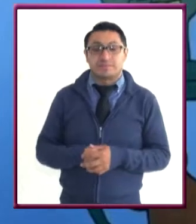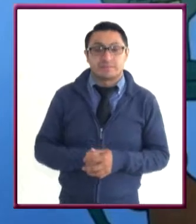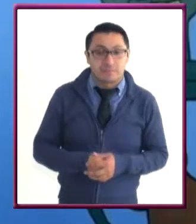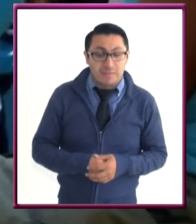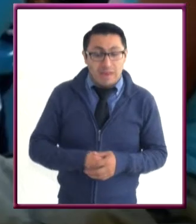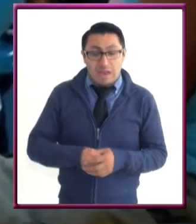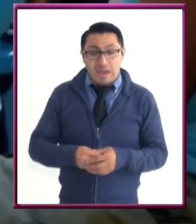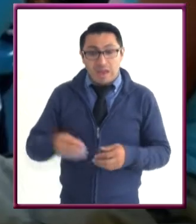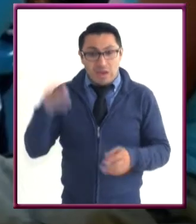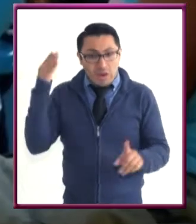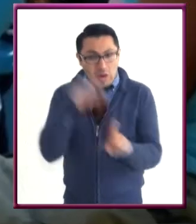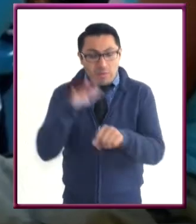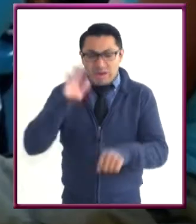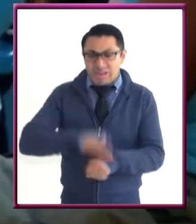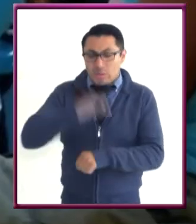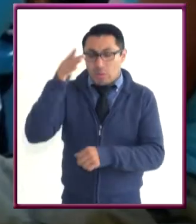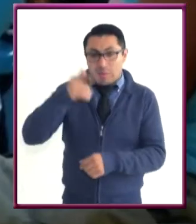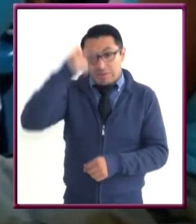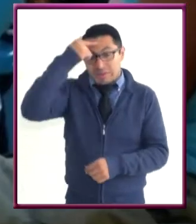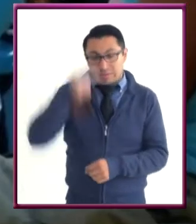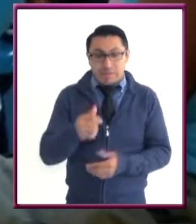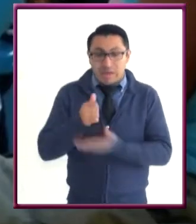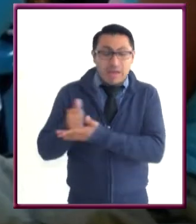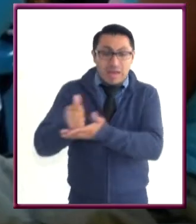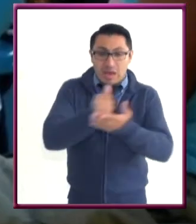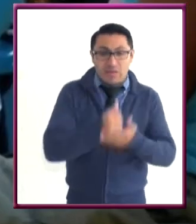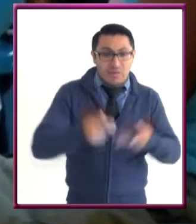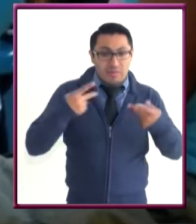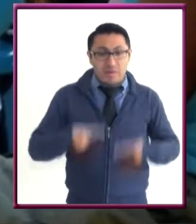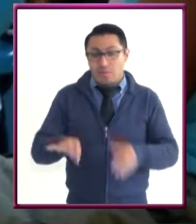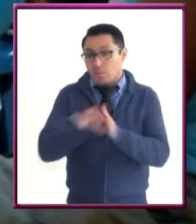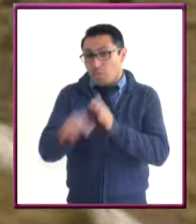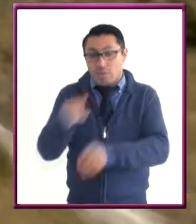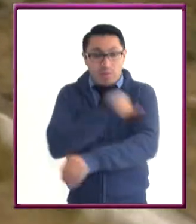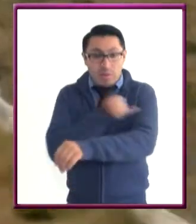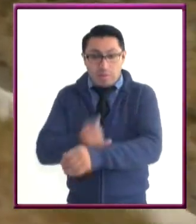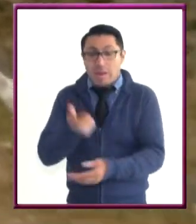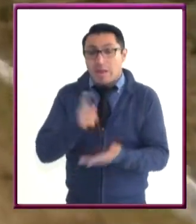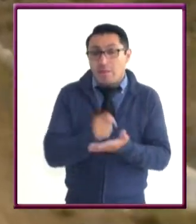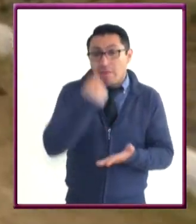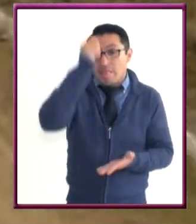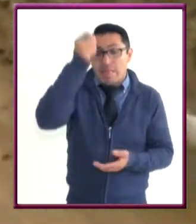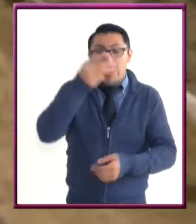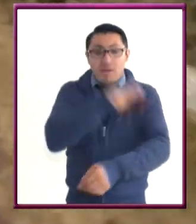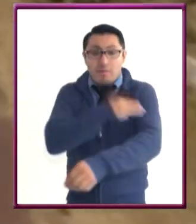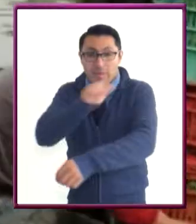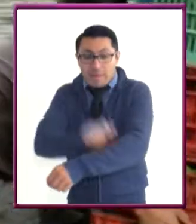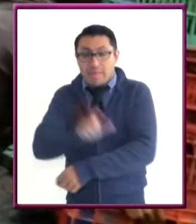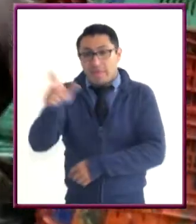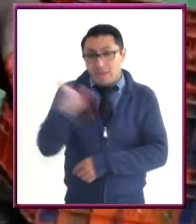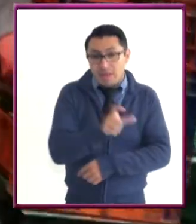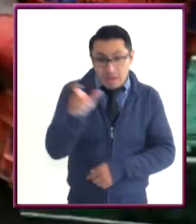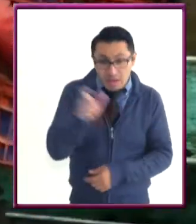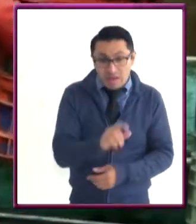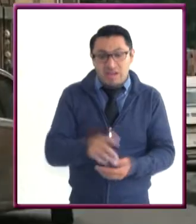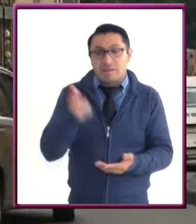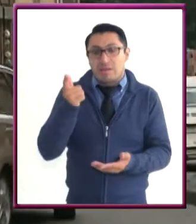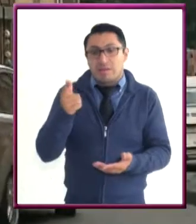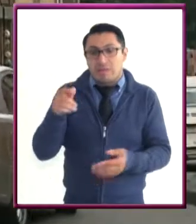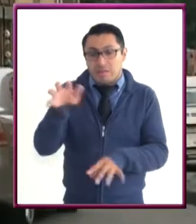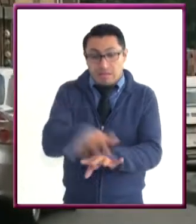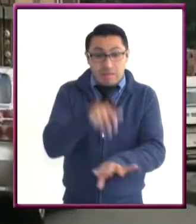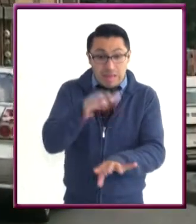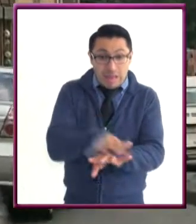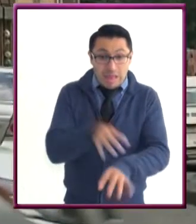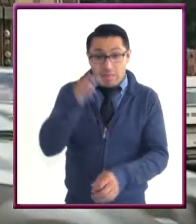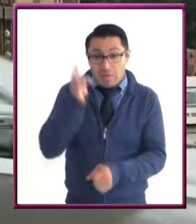posibles en las zonas que sufren el problema del agua. Iztapalapa, Tláhuac, Milpalta, Xochimilco,